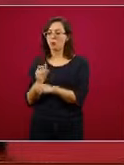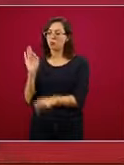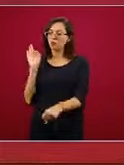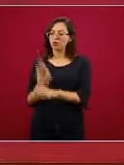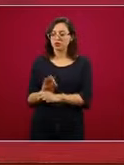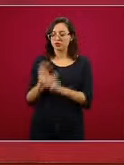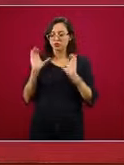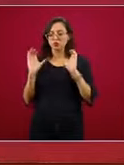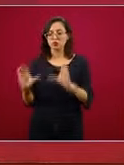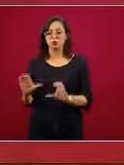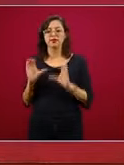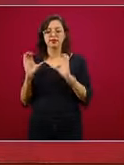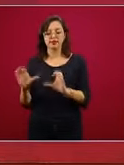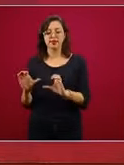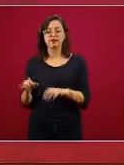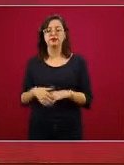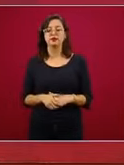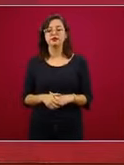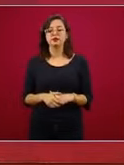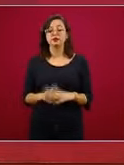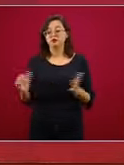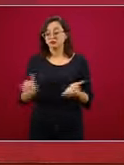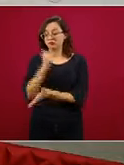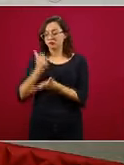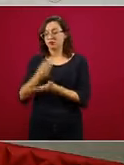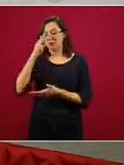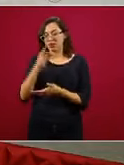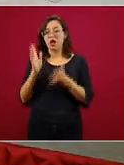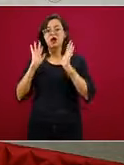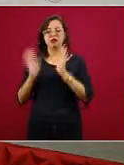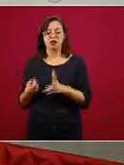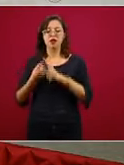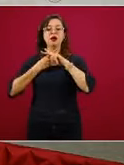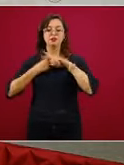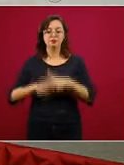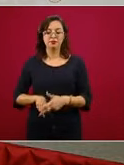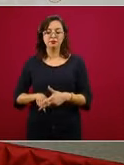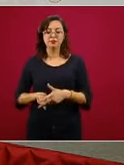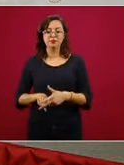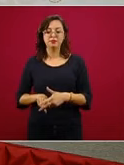resguardo. Y requiere hacer algo que la Ciudad de México ya empezó a hacer, que es exactamente eso.